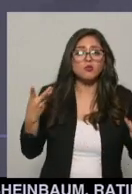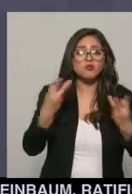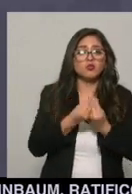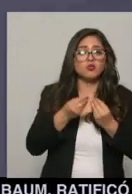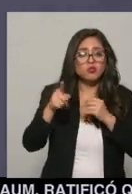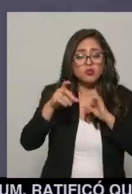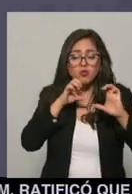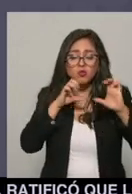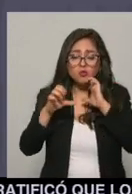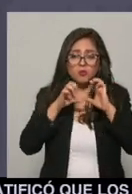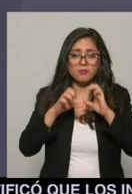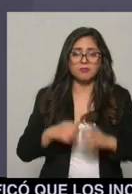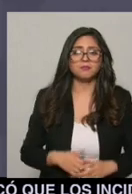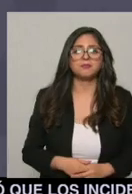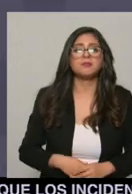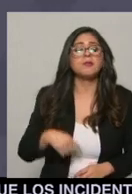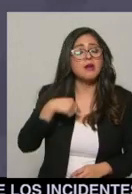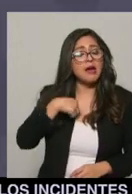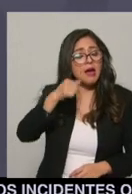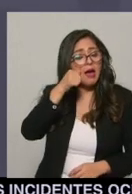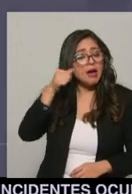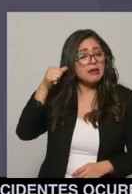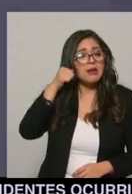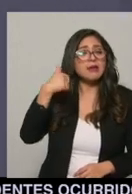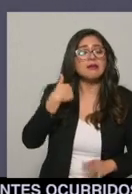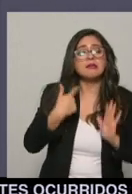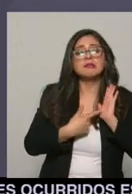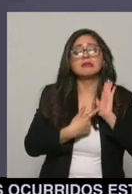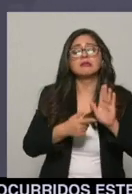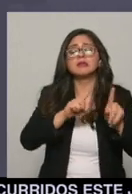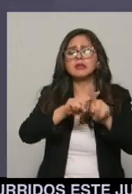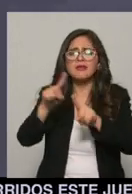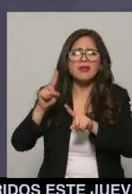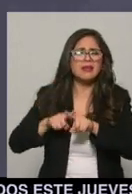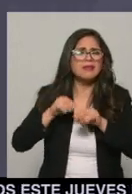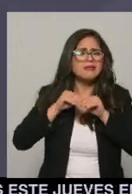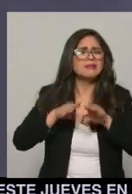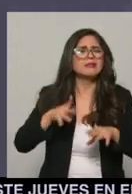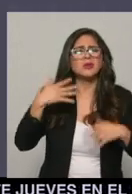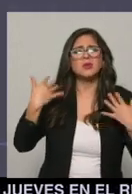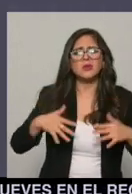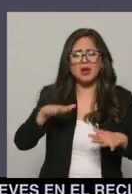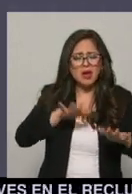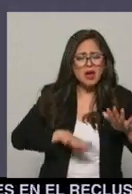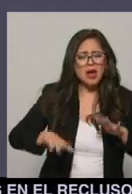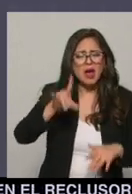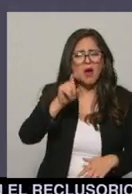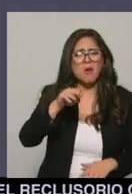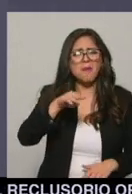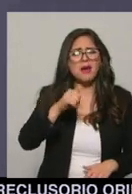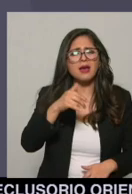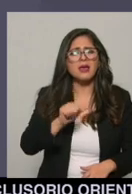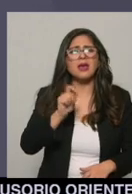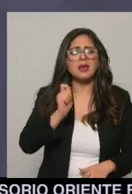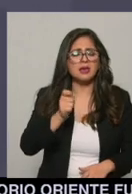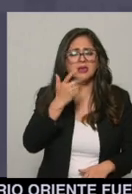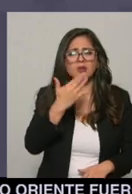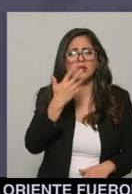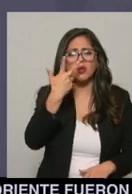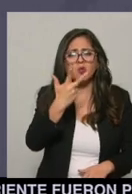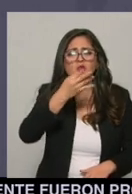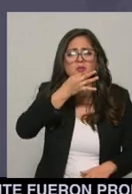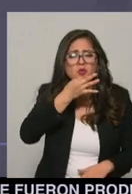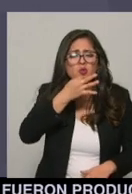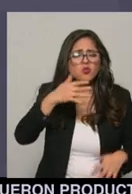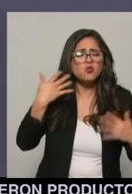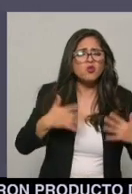Mira, yo ayer en el vistazo que le di al manual, me encantó el gran acuífero maya, que tiene una duración de 58 minutos,